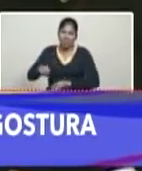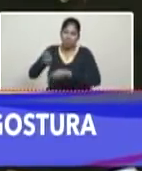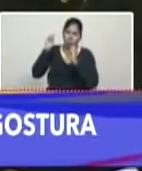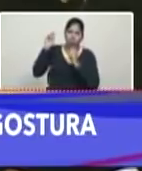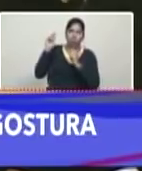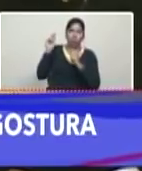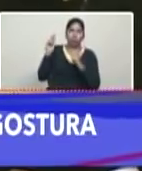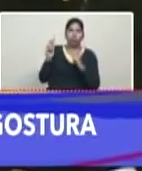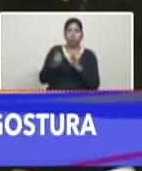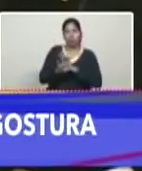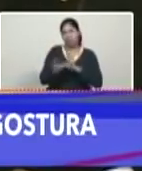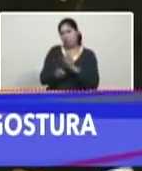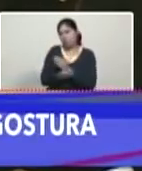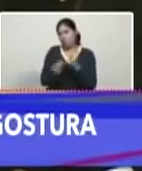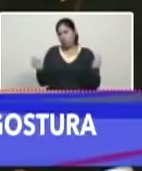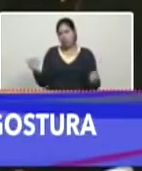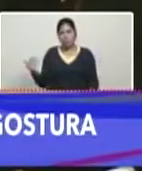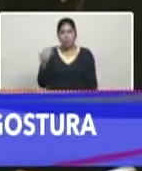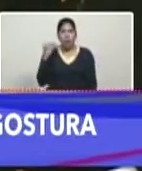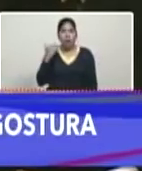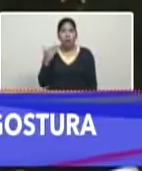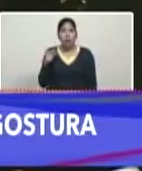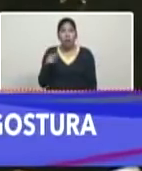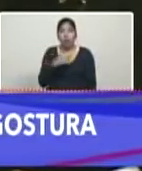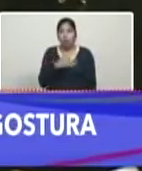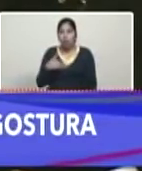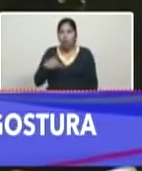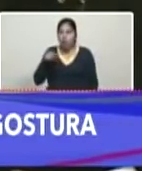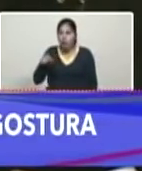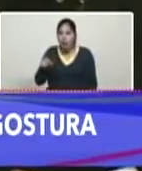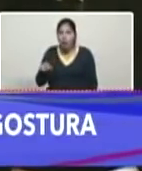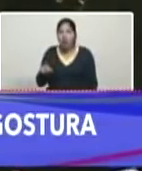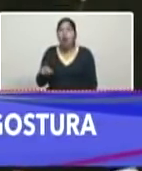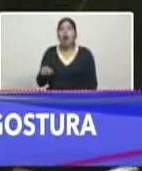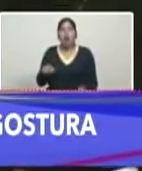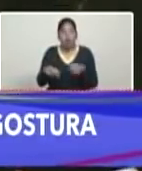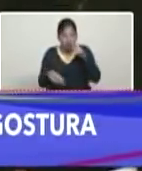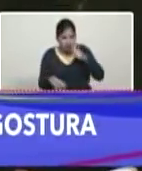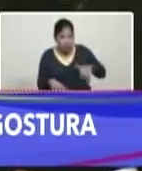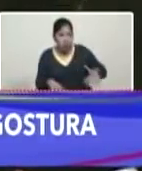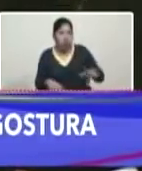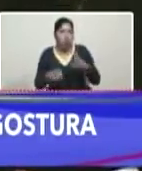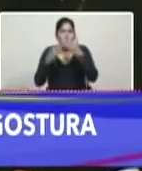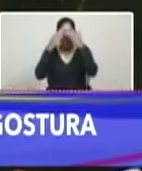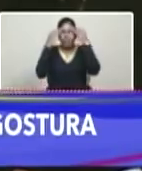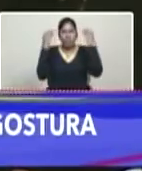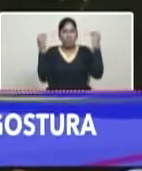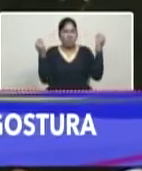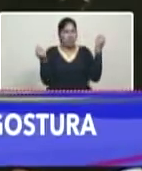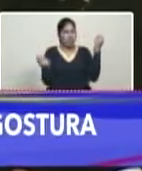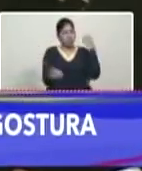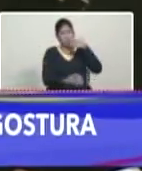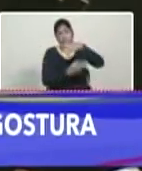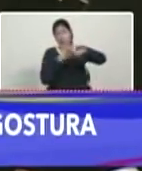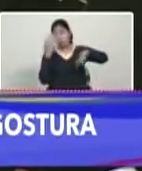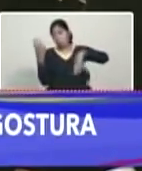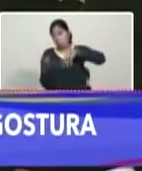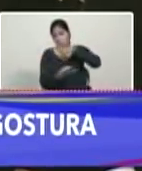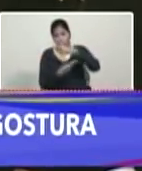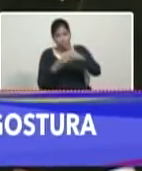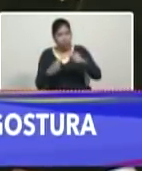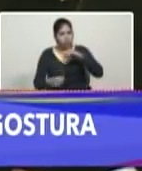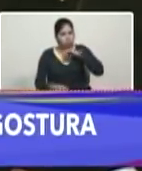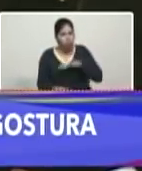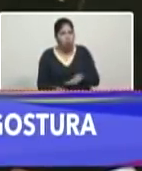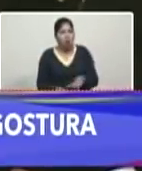propia destrucción. Trataron de convertir por ignorancia, olvido y desfiguración histórica a nuestro